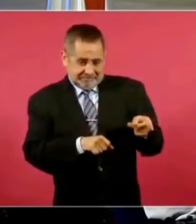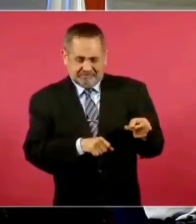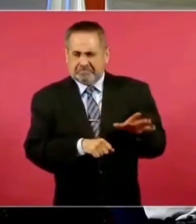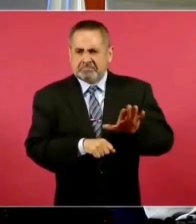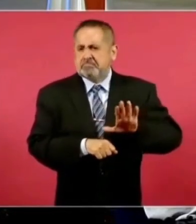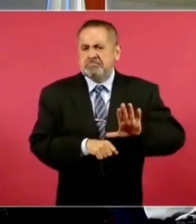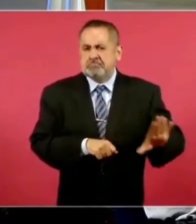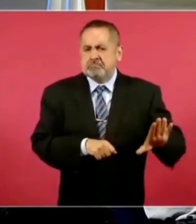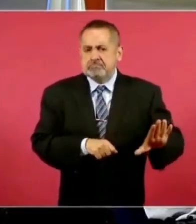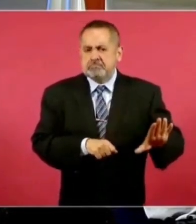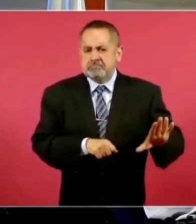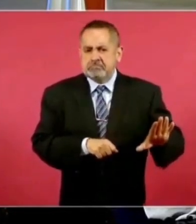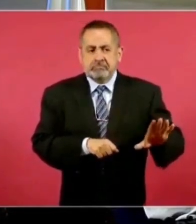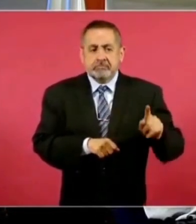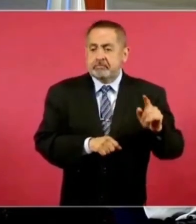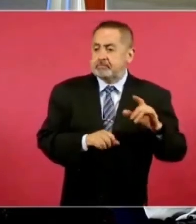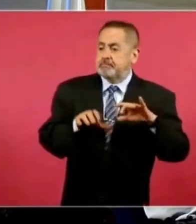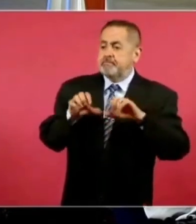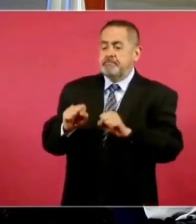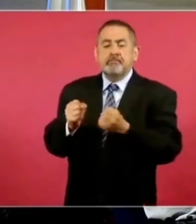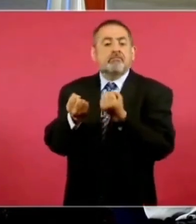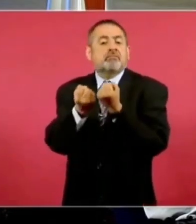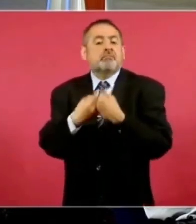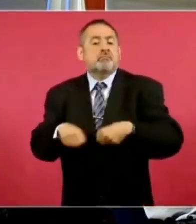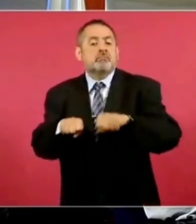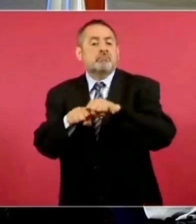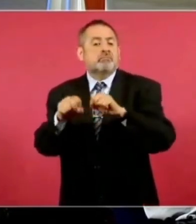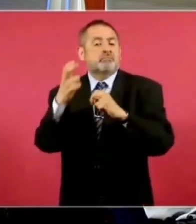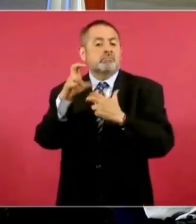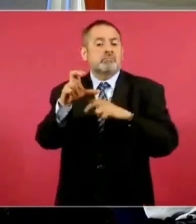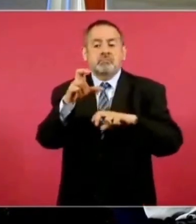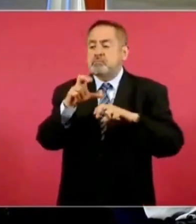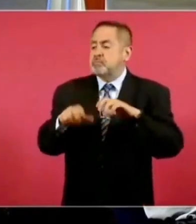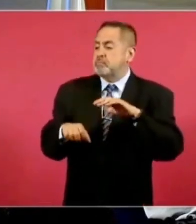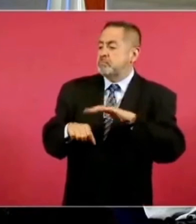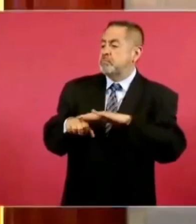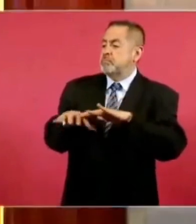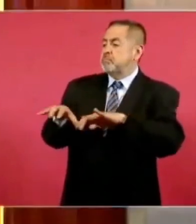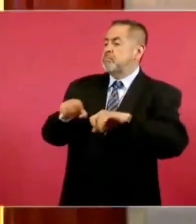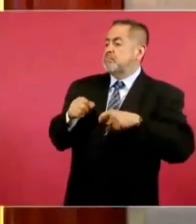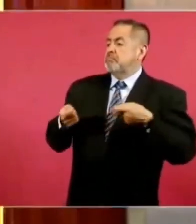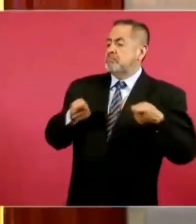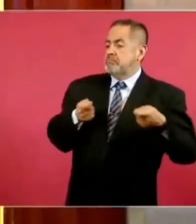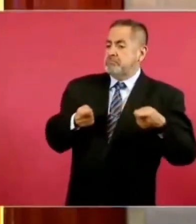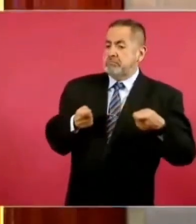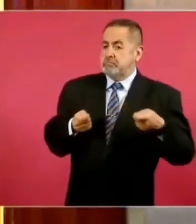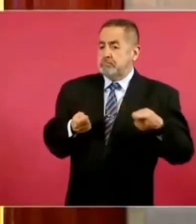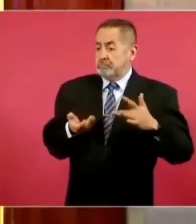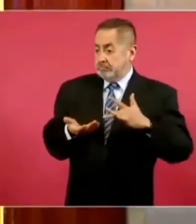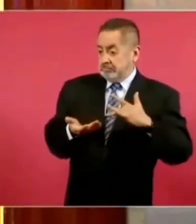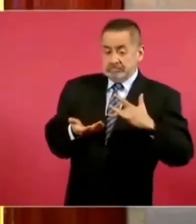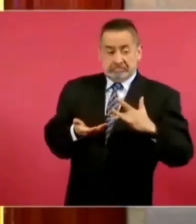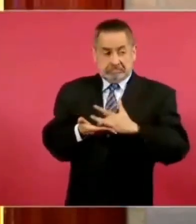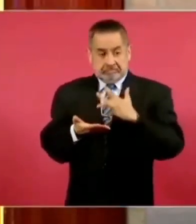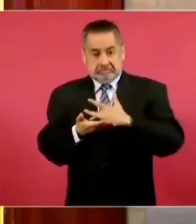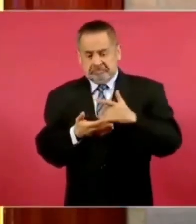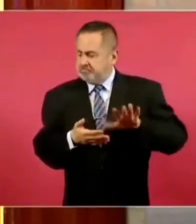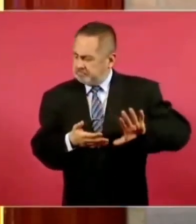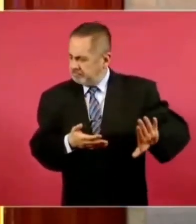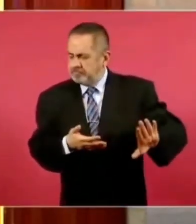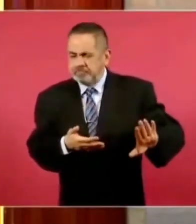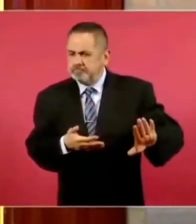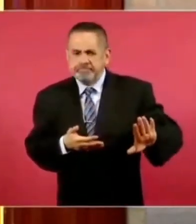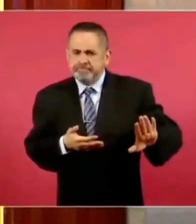necesita convertirse en accionista de las empresas públicas para apoyarnos.